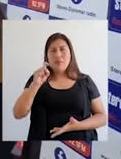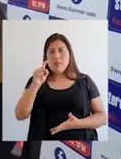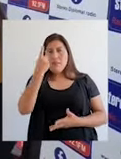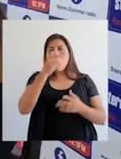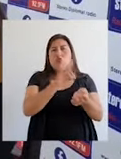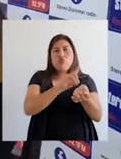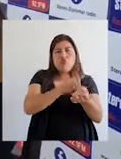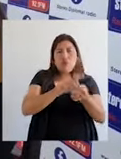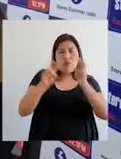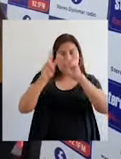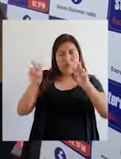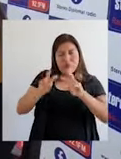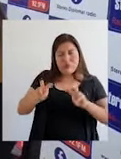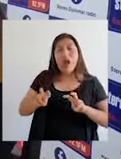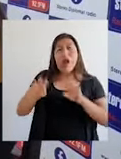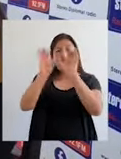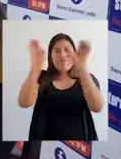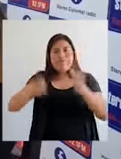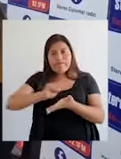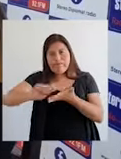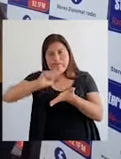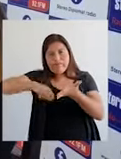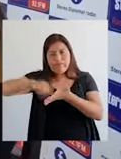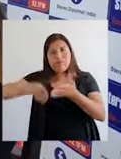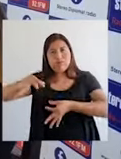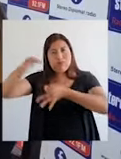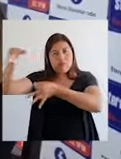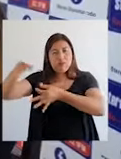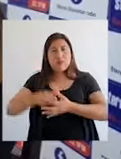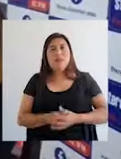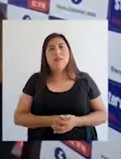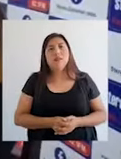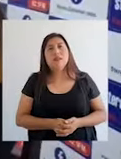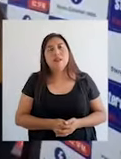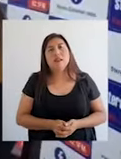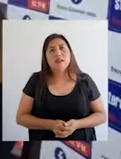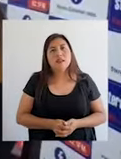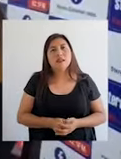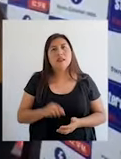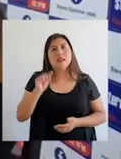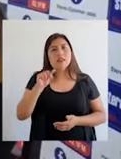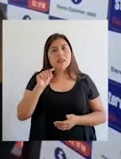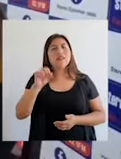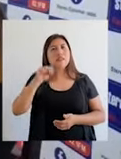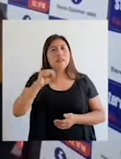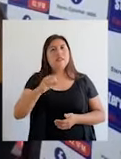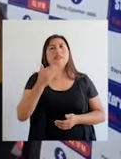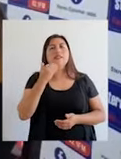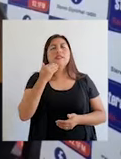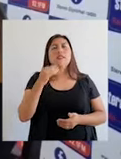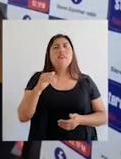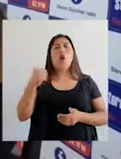ser un médico certificador, claro, que entregue el documento. Correcto. ¿La familia puede registrarlo? Sí, la inscripción,